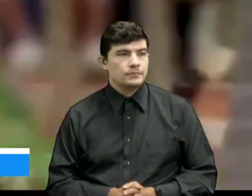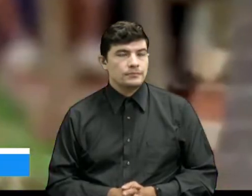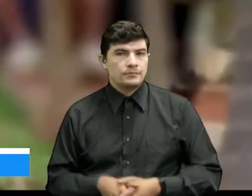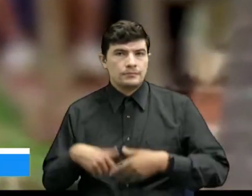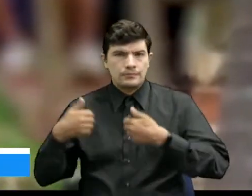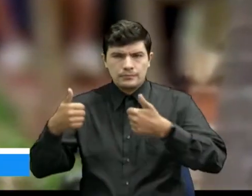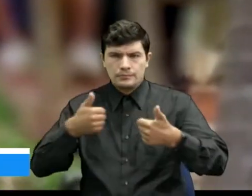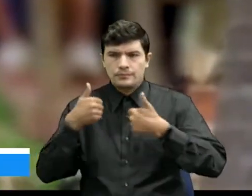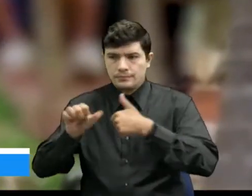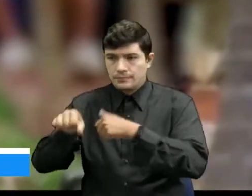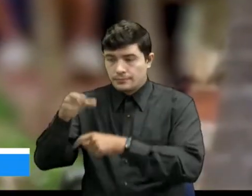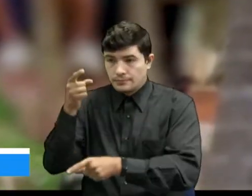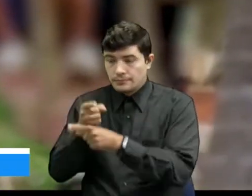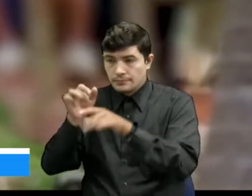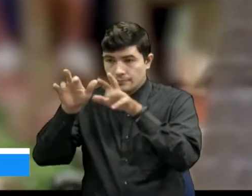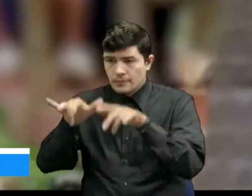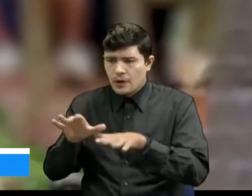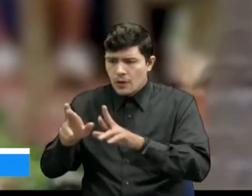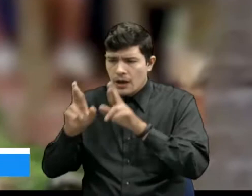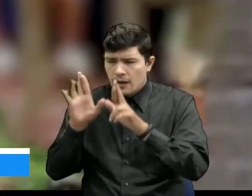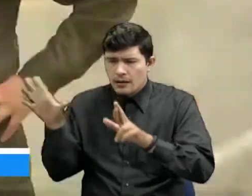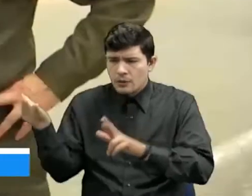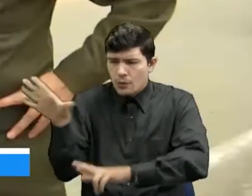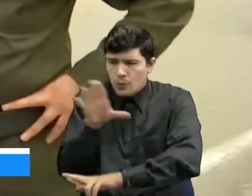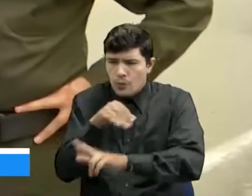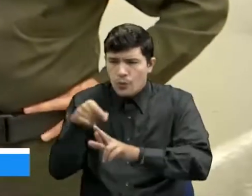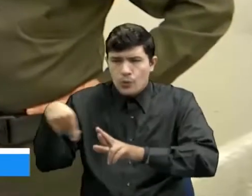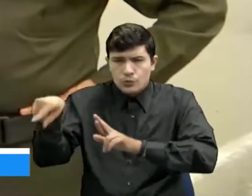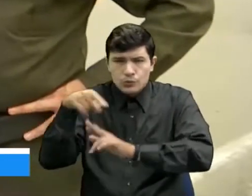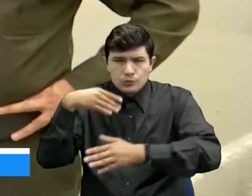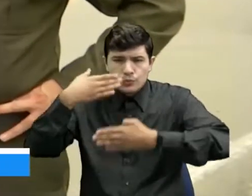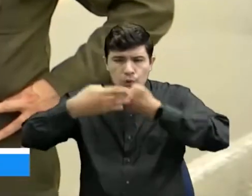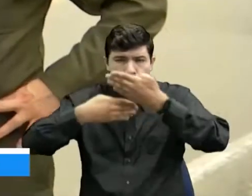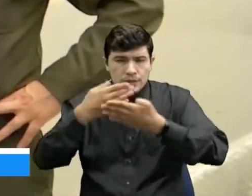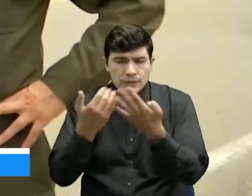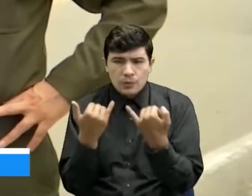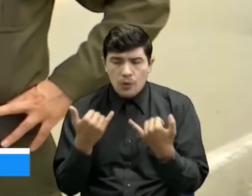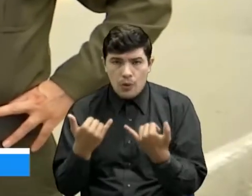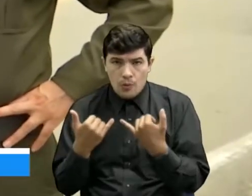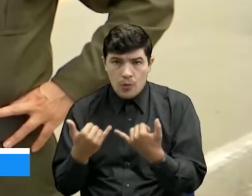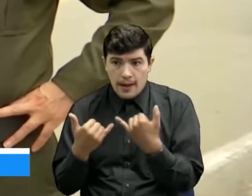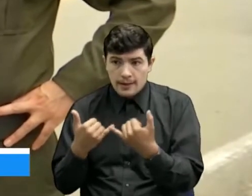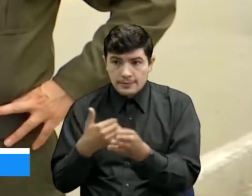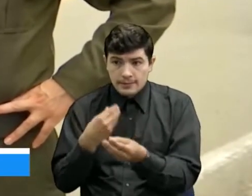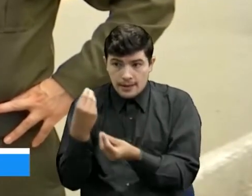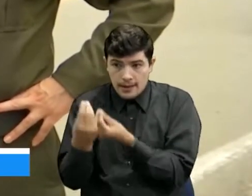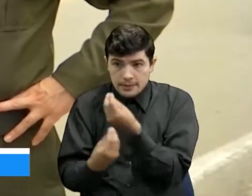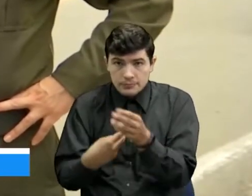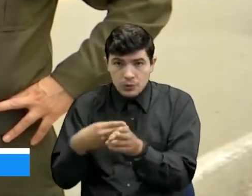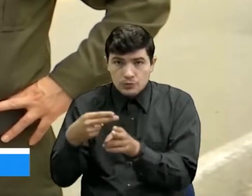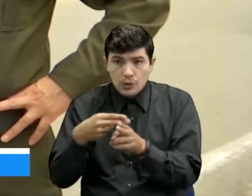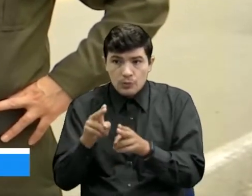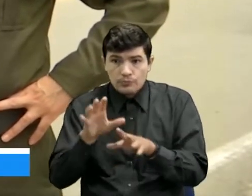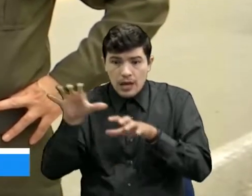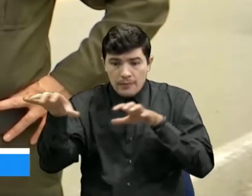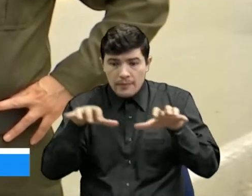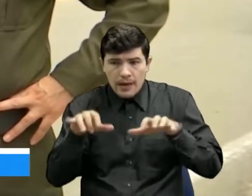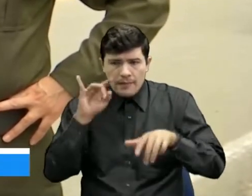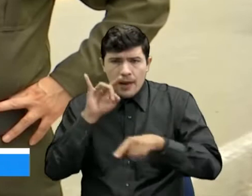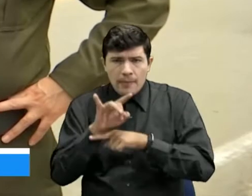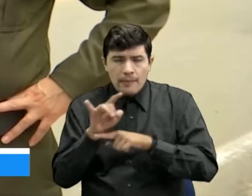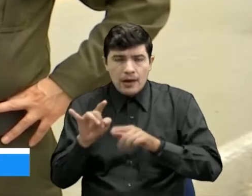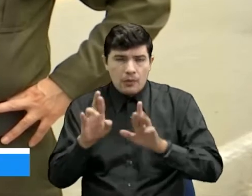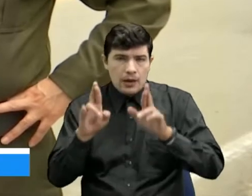Muy bien, secretario, pues esperamos que todo este ejercicio que se hace durante este fin de semana pues se cumpla a cabalidad por parte de todos